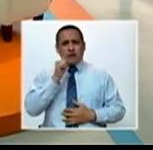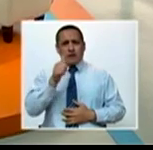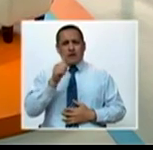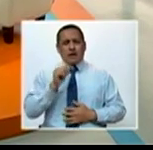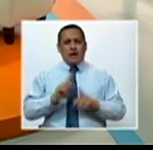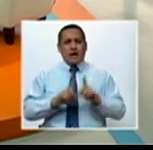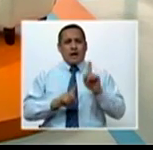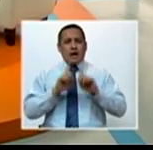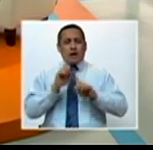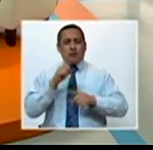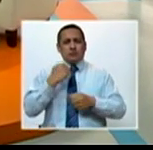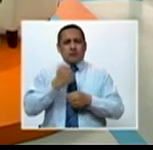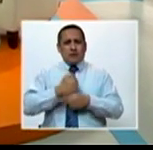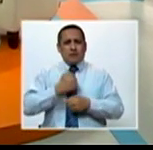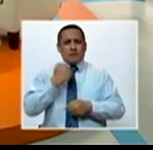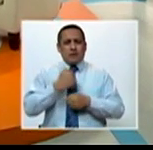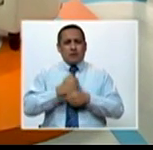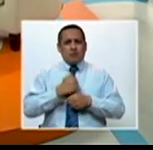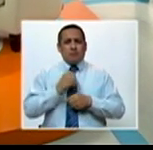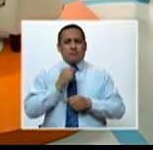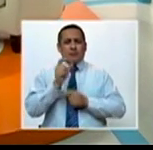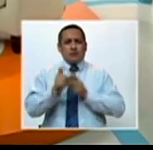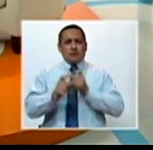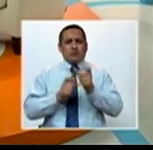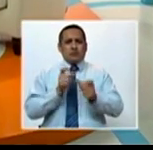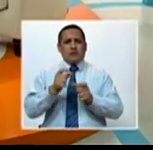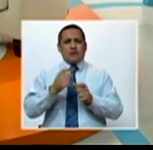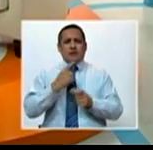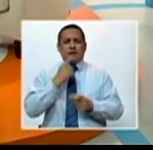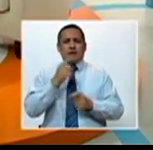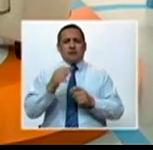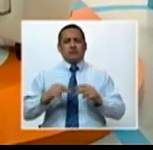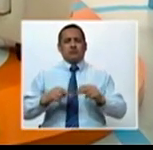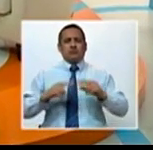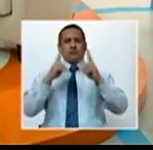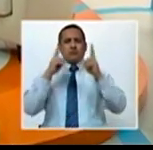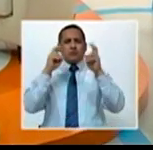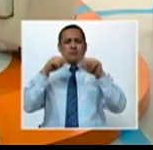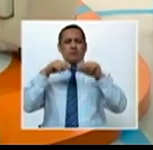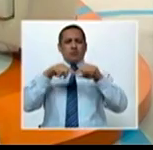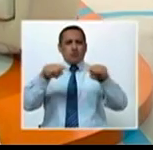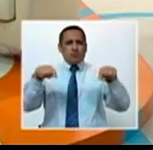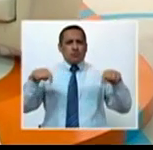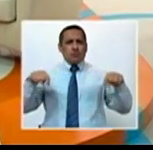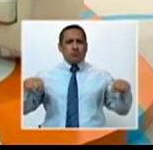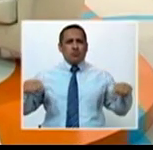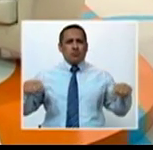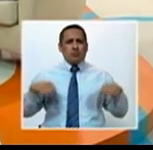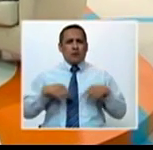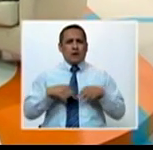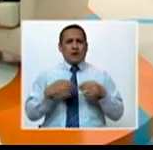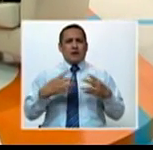casi cotidianamente trabajando con Claro. pacientes. Es un terreno